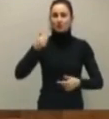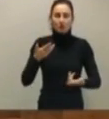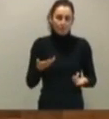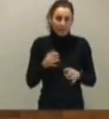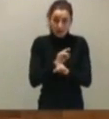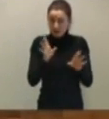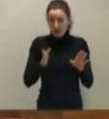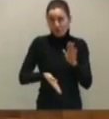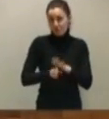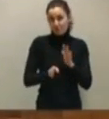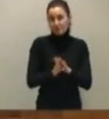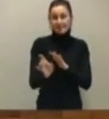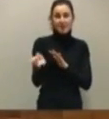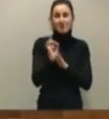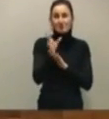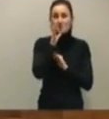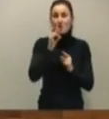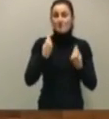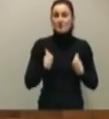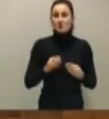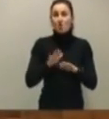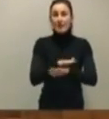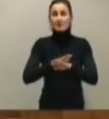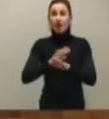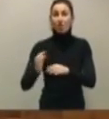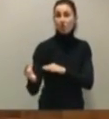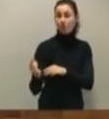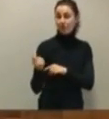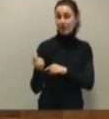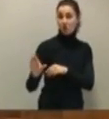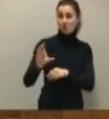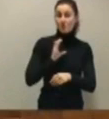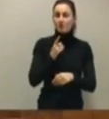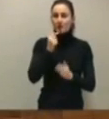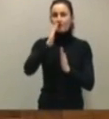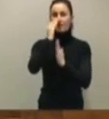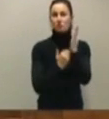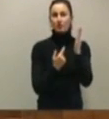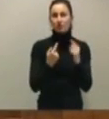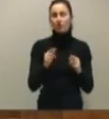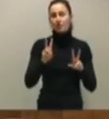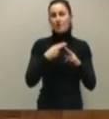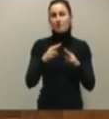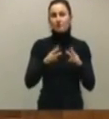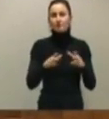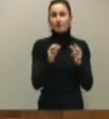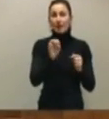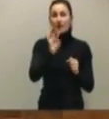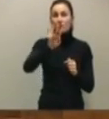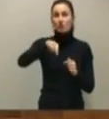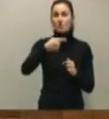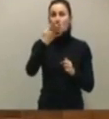son continuistas es en las transferencias que reciben desde el Estado, que se reducen, por ejemplo, en políticas sociales en